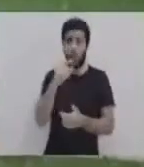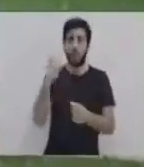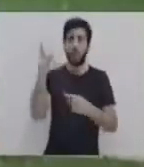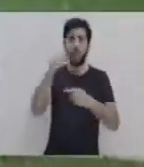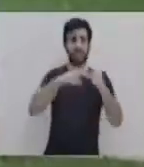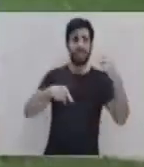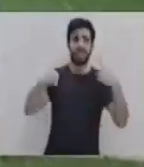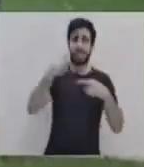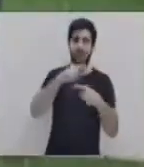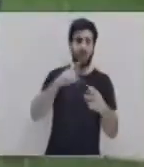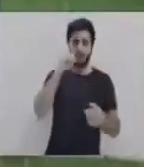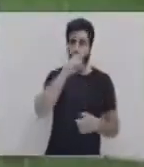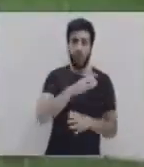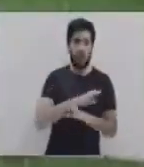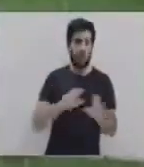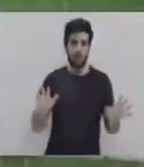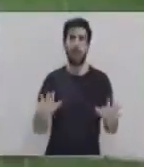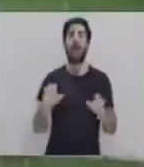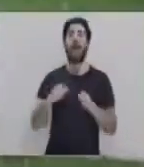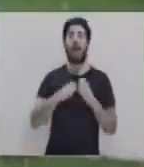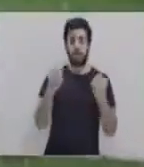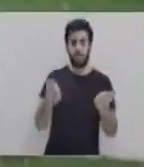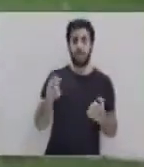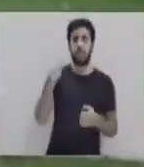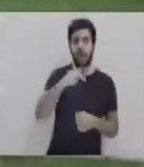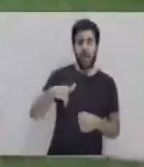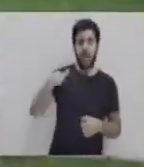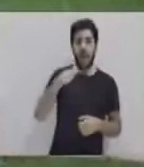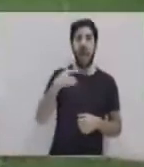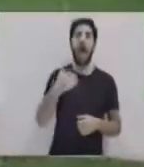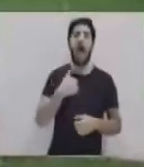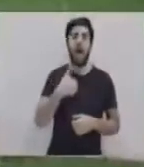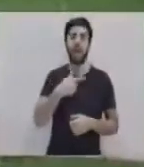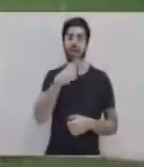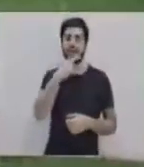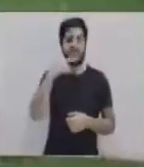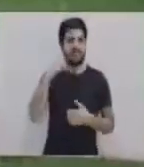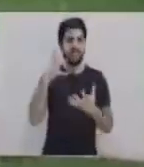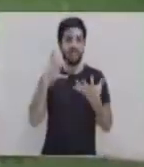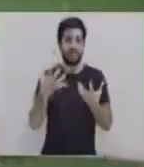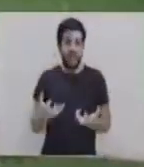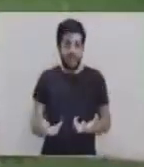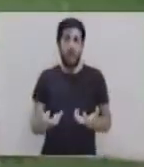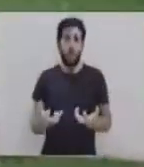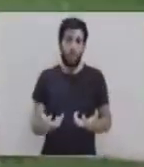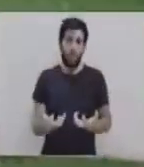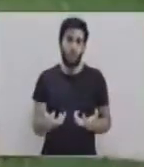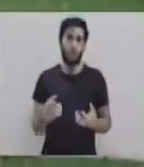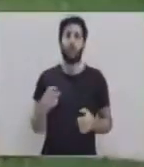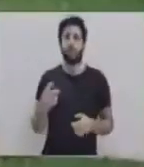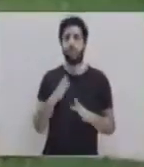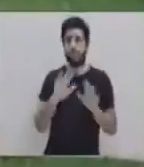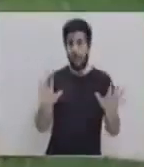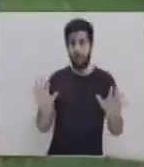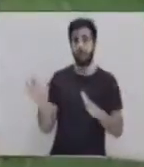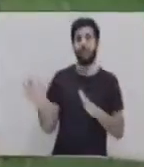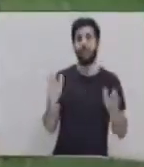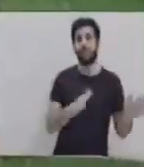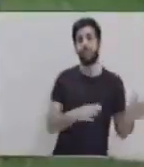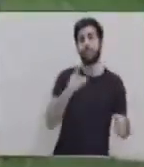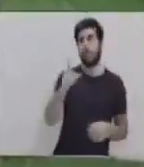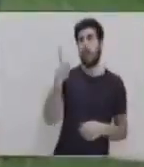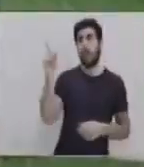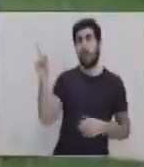ciclo. ¿Qué produce entonces? Que en aquel sector haya sequía, porque ya no hay suficiente lluvia. Y aquí